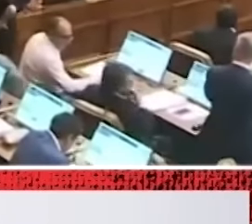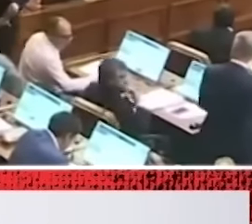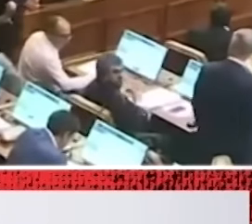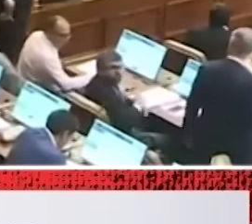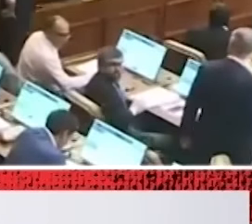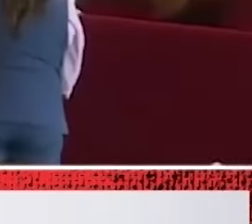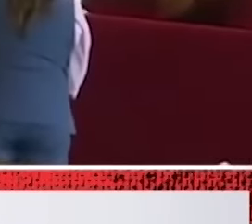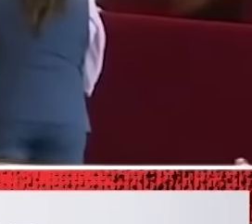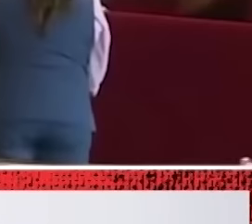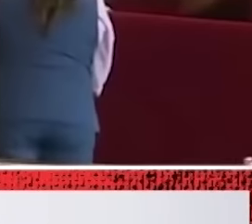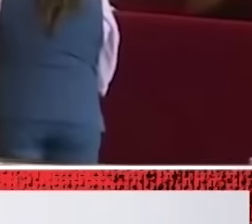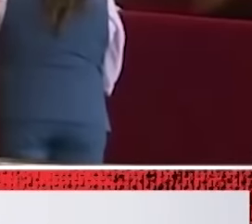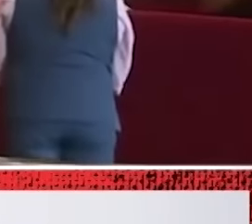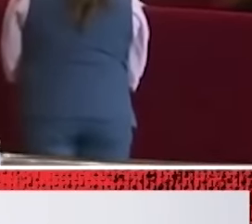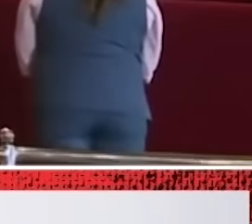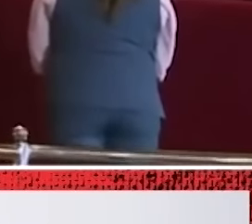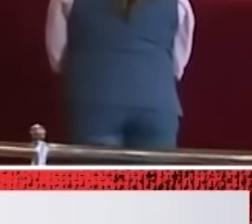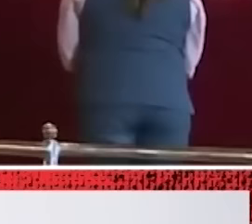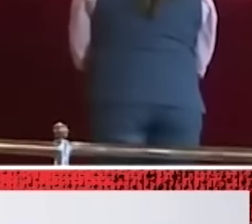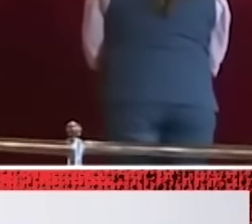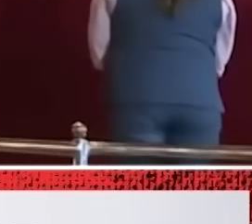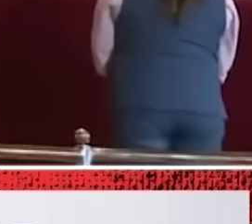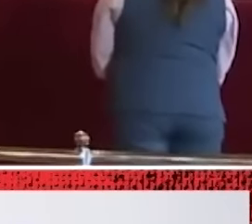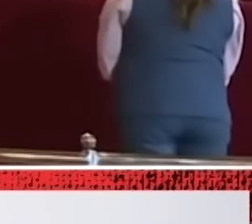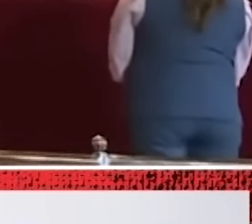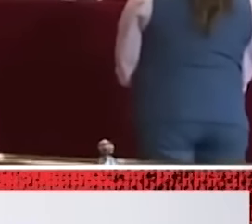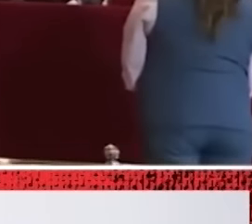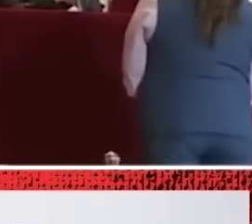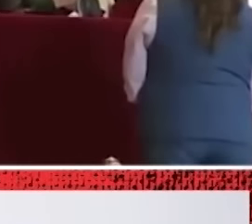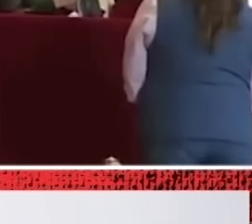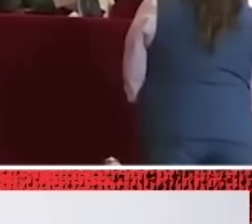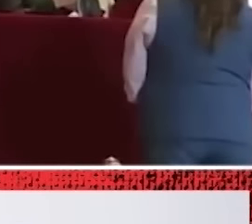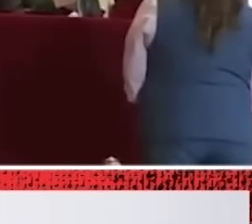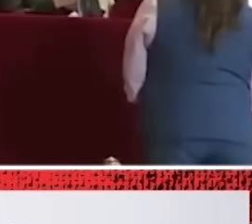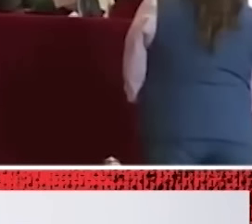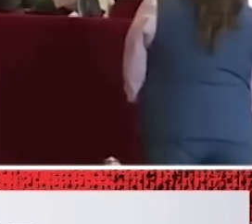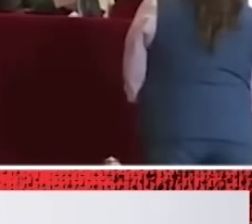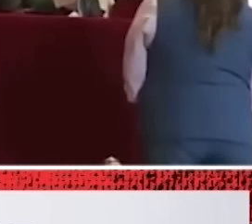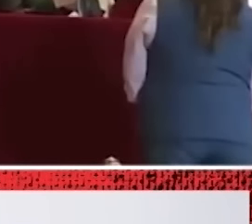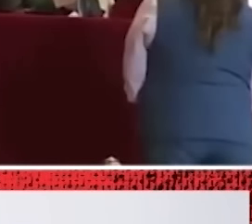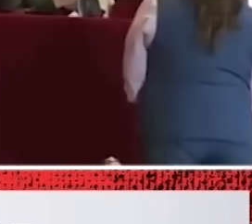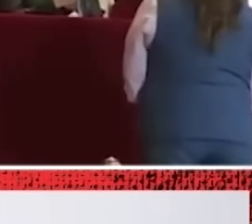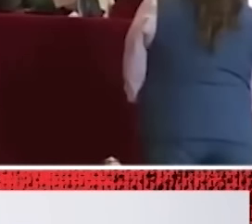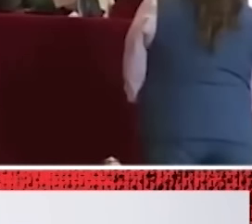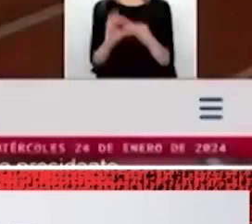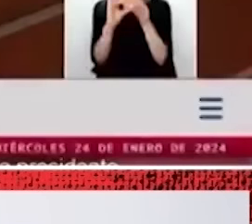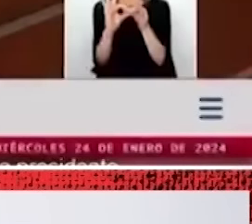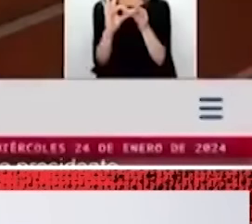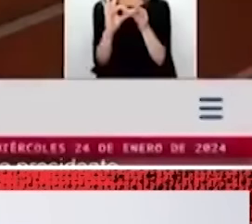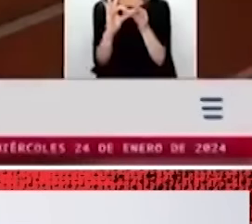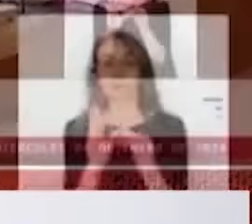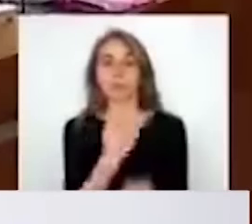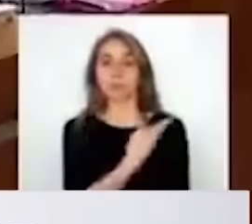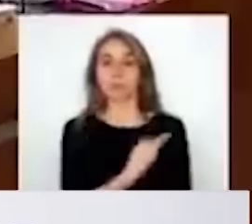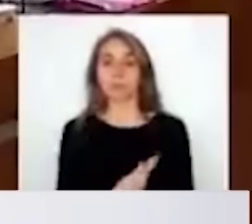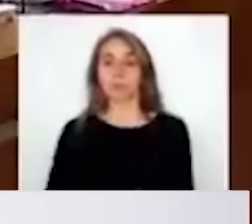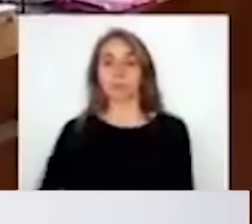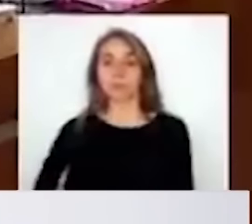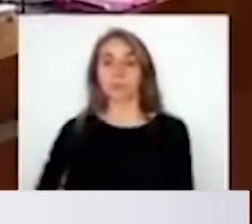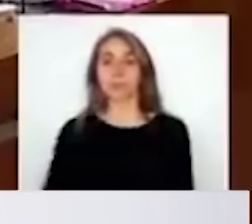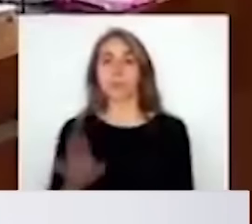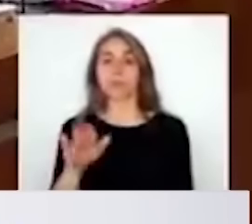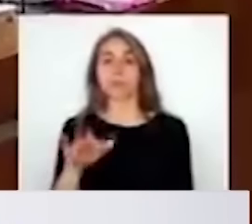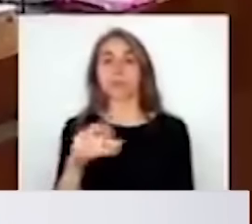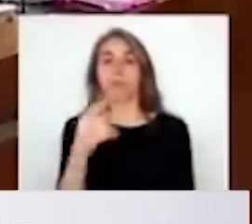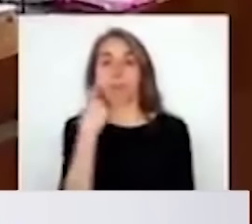Diego Ibáñez se refiere a los parlamentarios que iban a votar y los emplaza, dice, no se dejen iluminar por la senadora